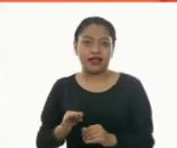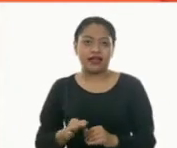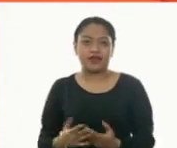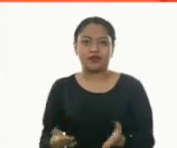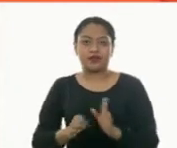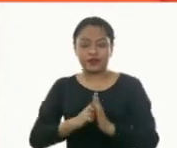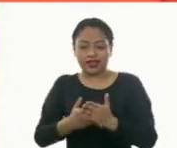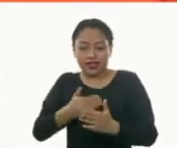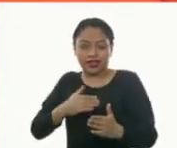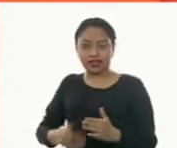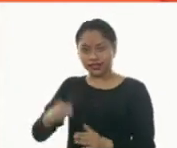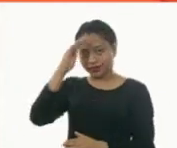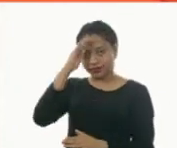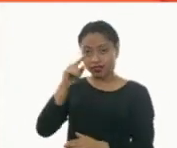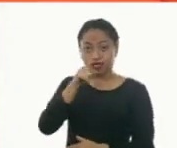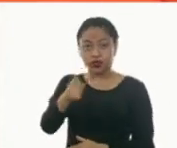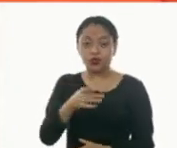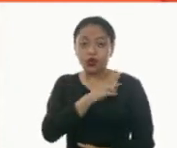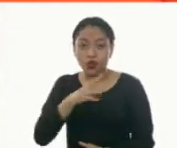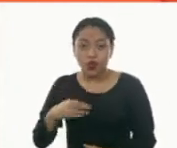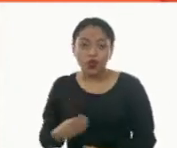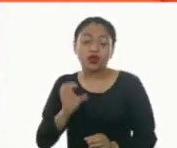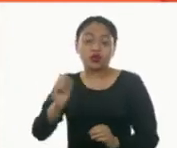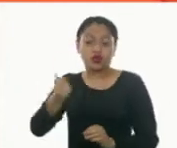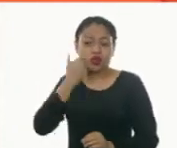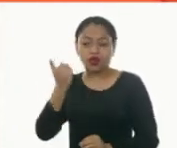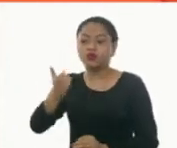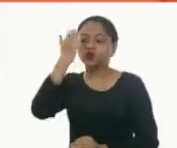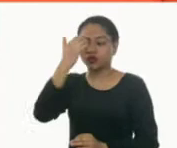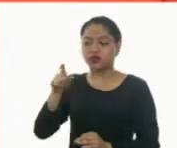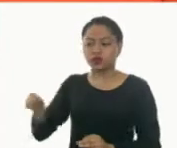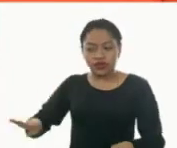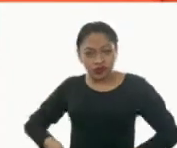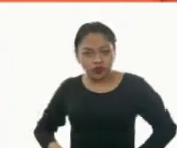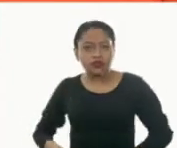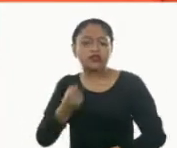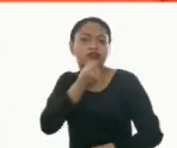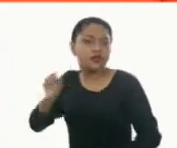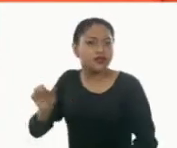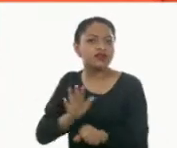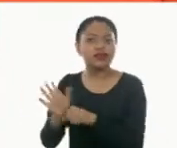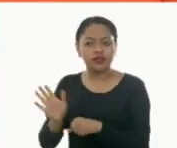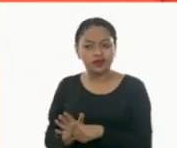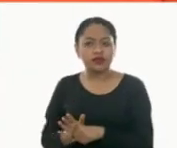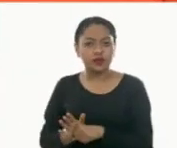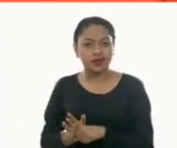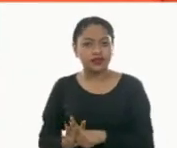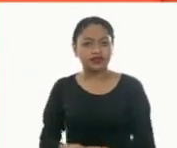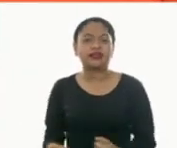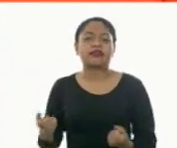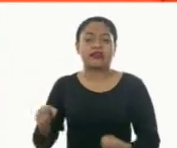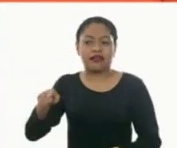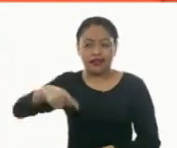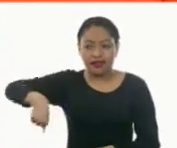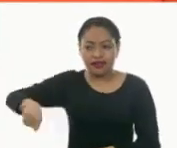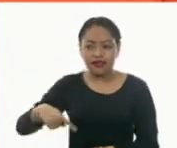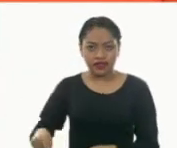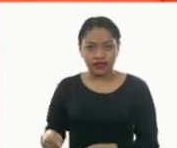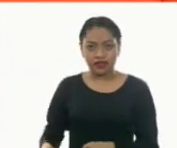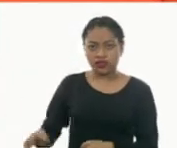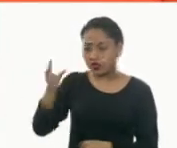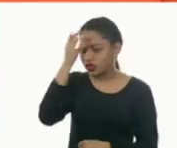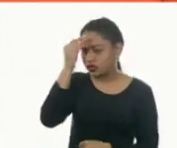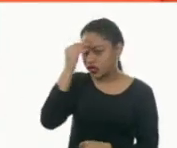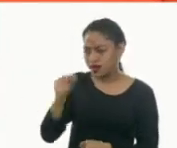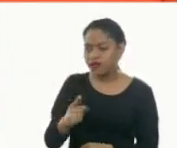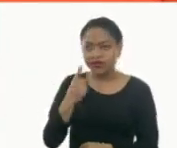mis hijos, ver cuáles son sus fortalezas y a partir de ahí determino si son niños que tienen un aprendizaje